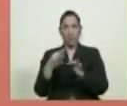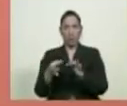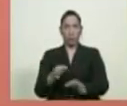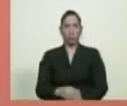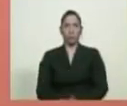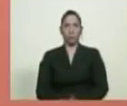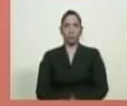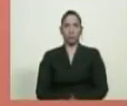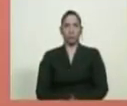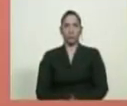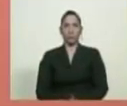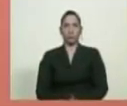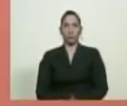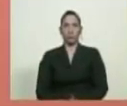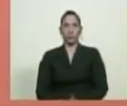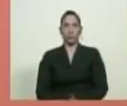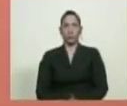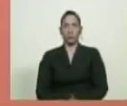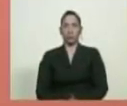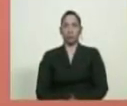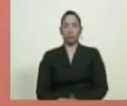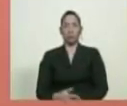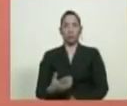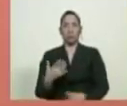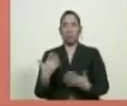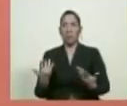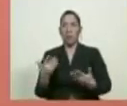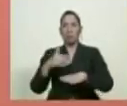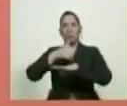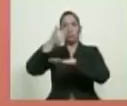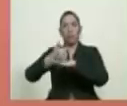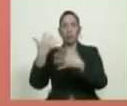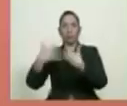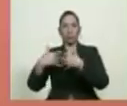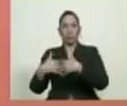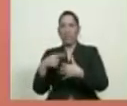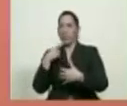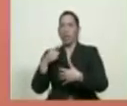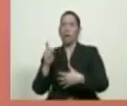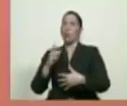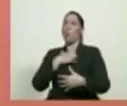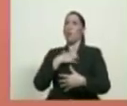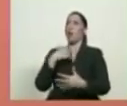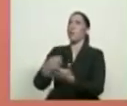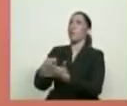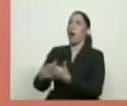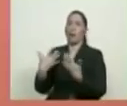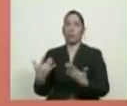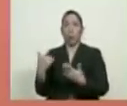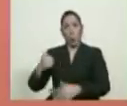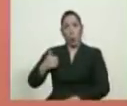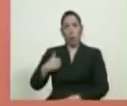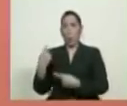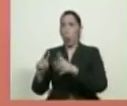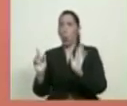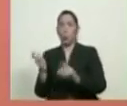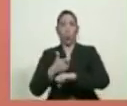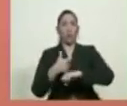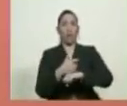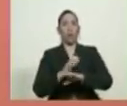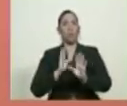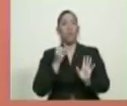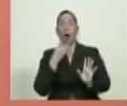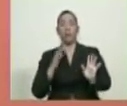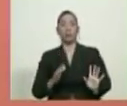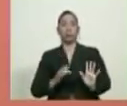para que no vaya a haber excusa. Cualquier otro gobierno hubiera podido haber dicho, bueno, ya el margen de ganancia es muy